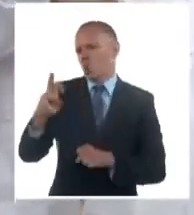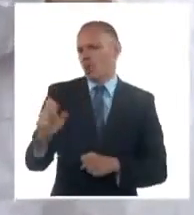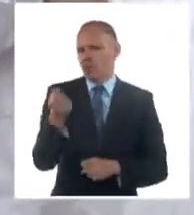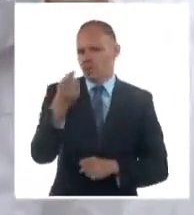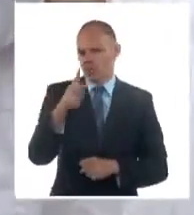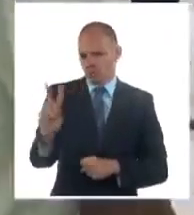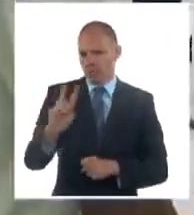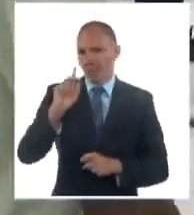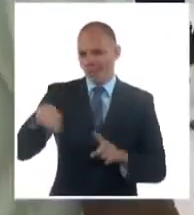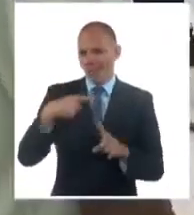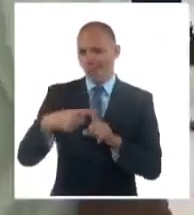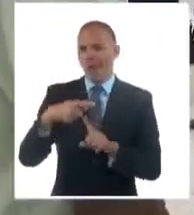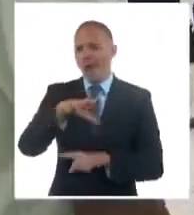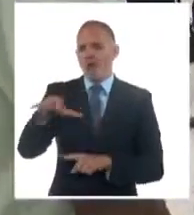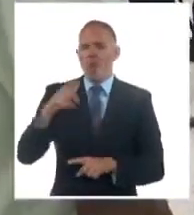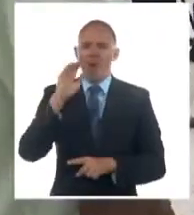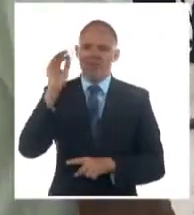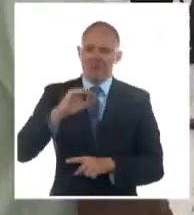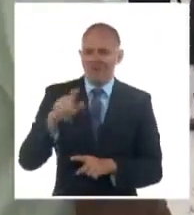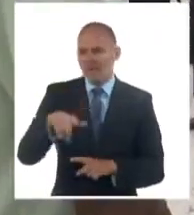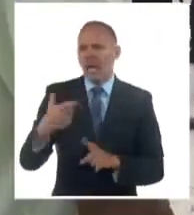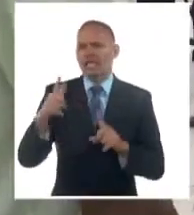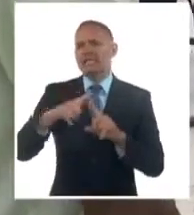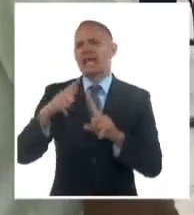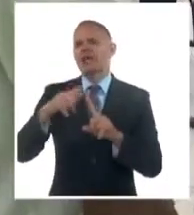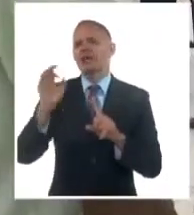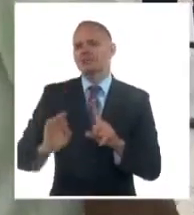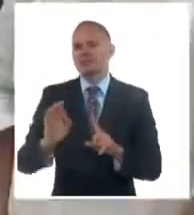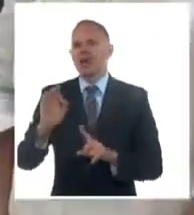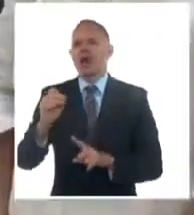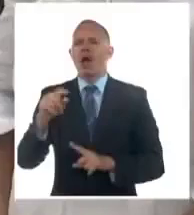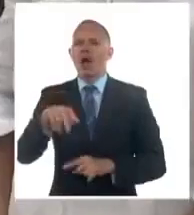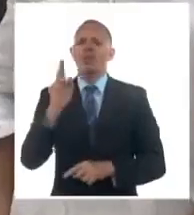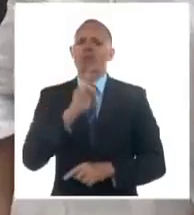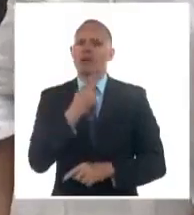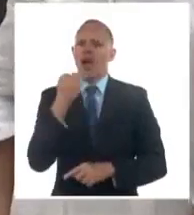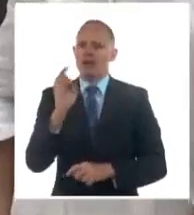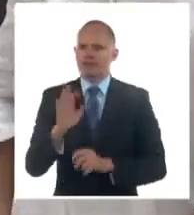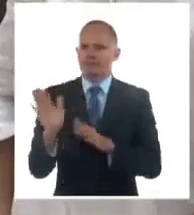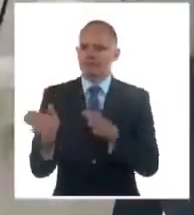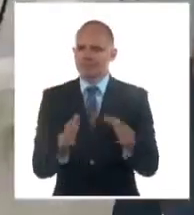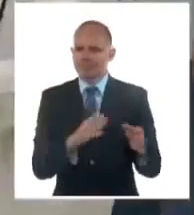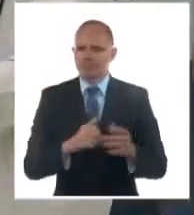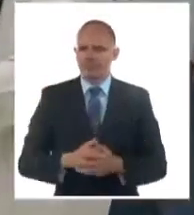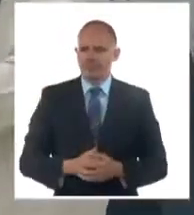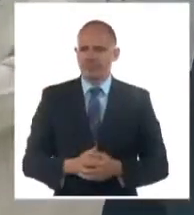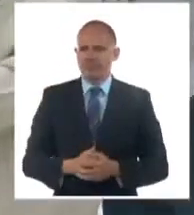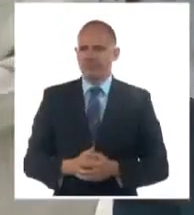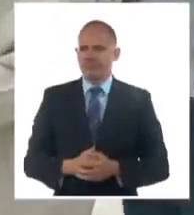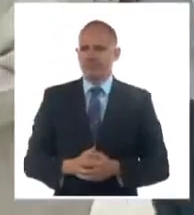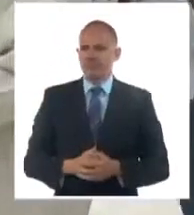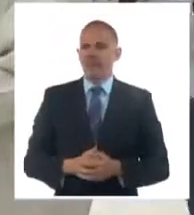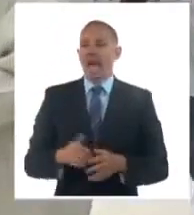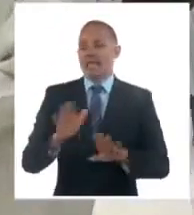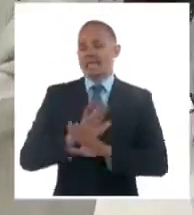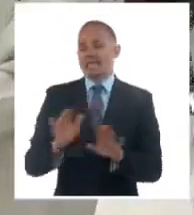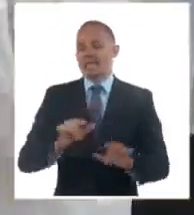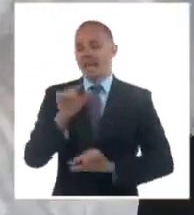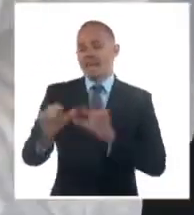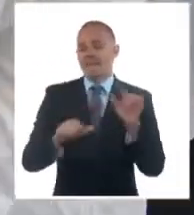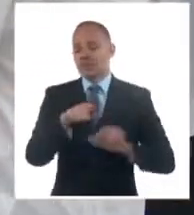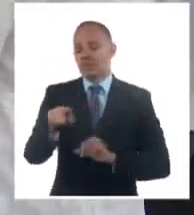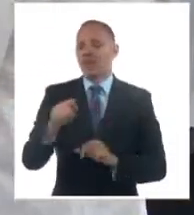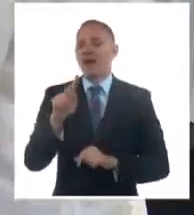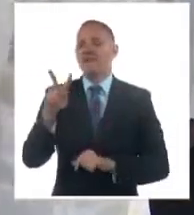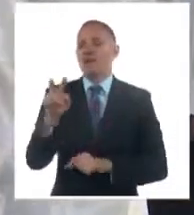Técnico Militar José Martí. La Orden Lázaro Peña de tercer grado fue otorgada a 6 trabajadores